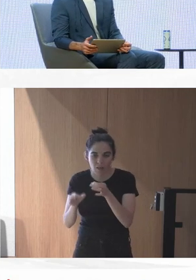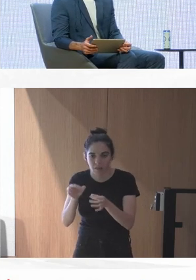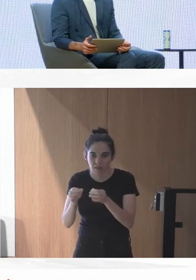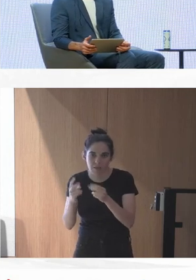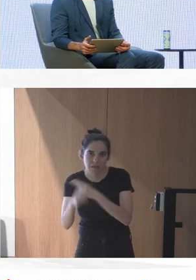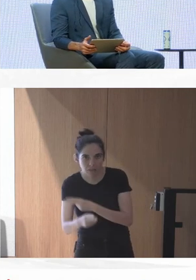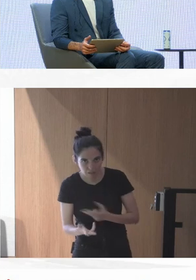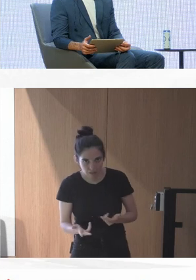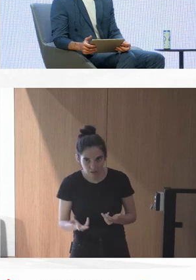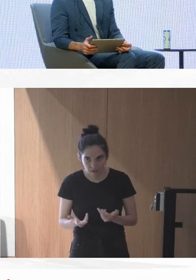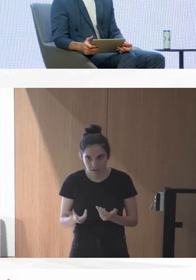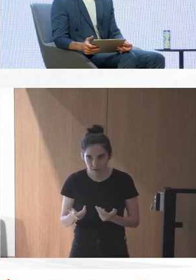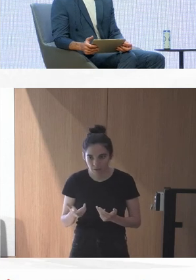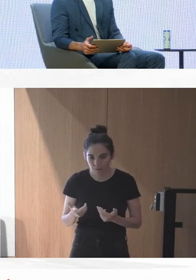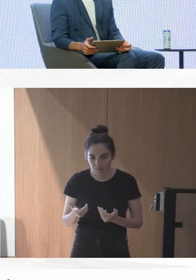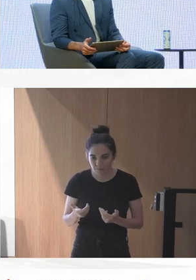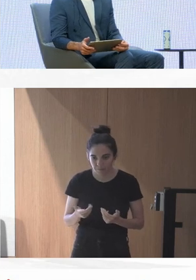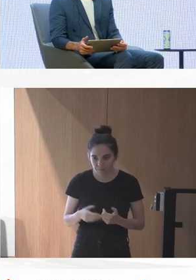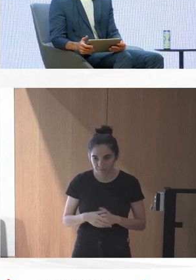Pero en general,